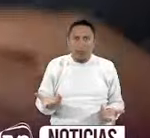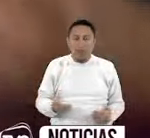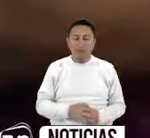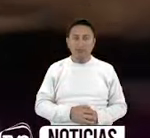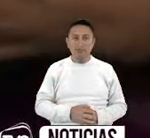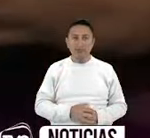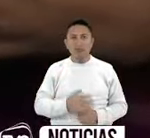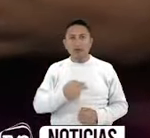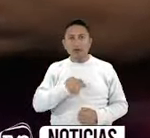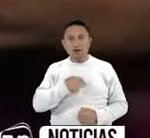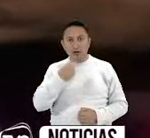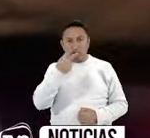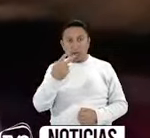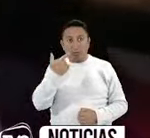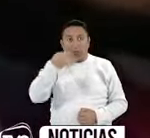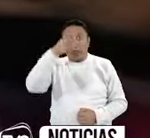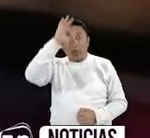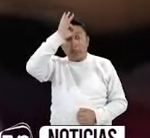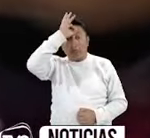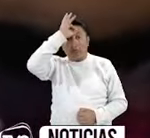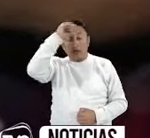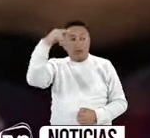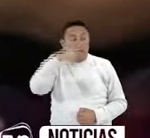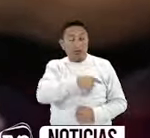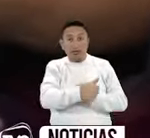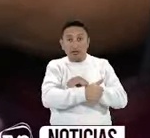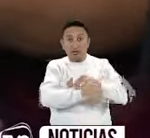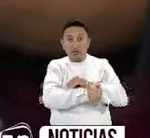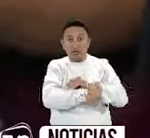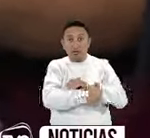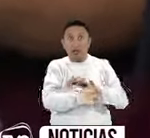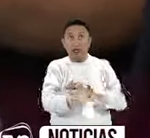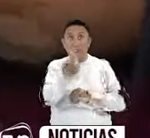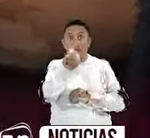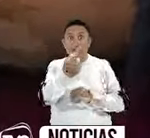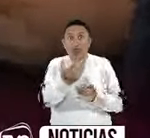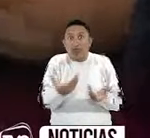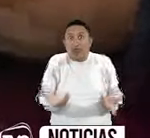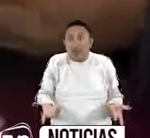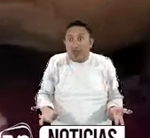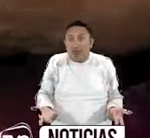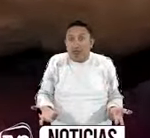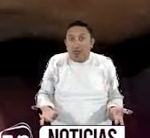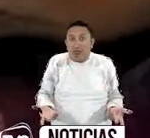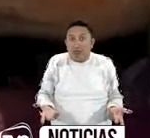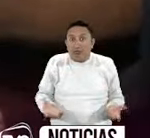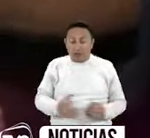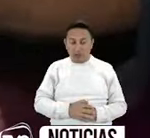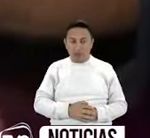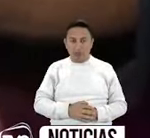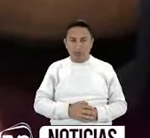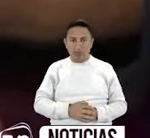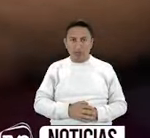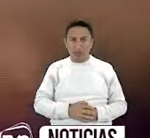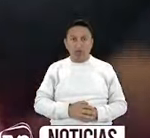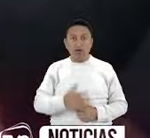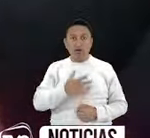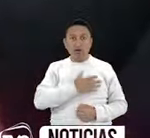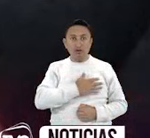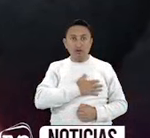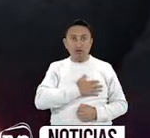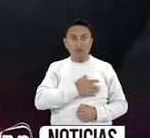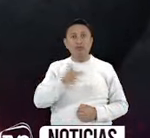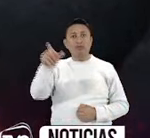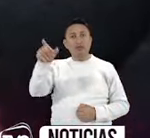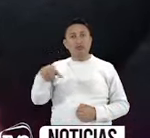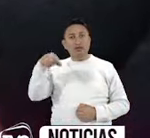he sabido que ha habido la tortuga arriba en la lavandería, porque yo el chico lo veo que se va todos